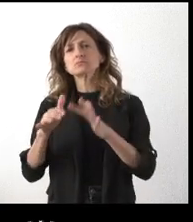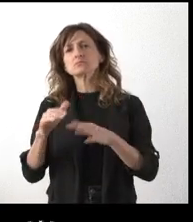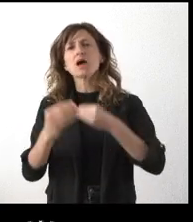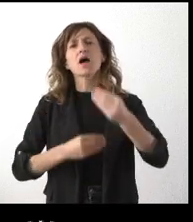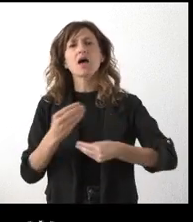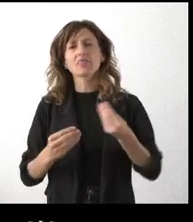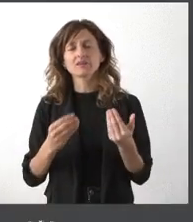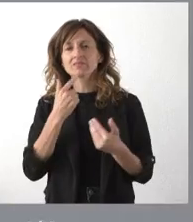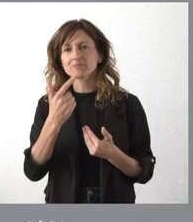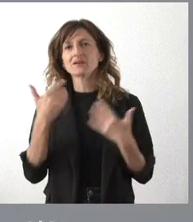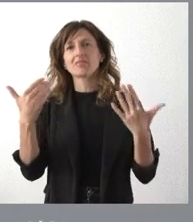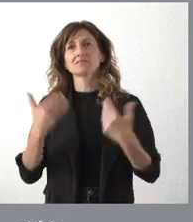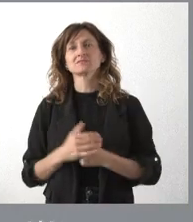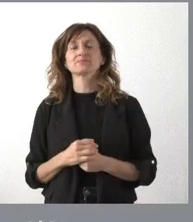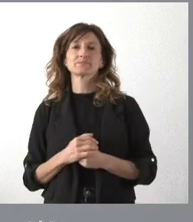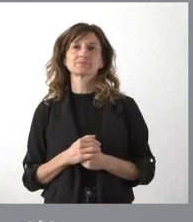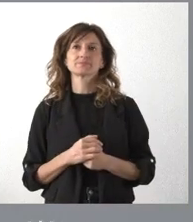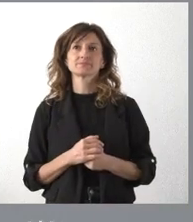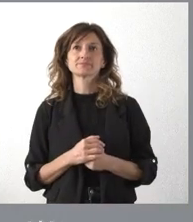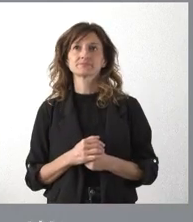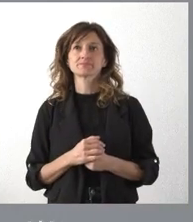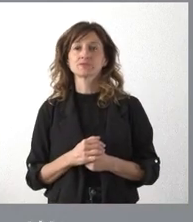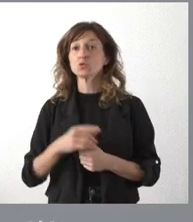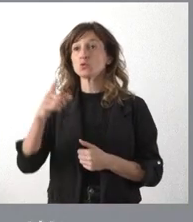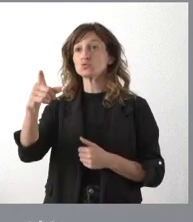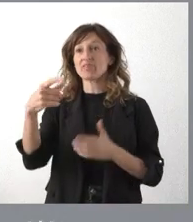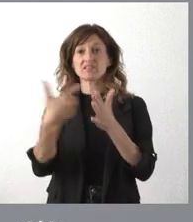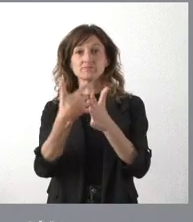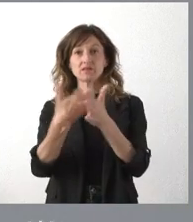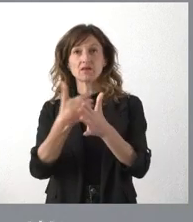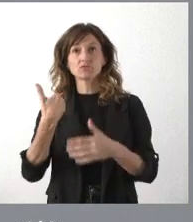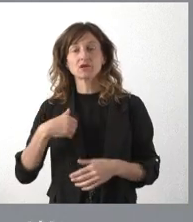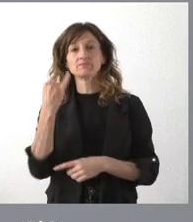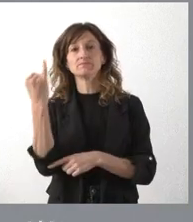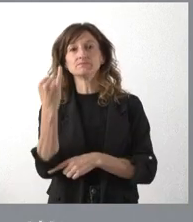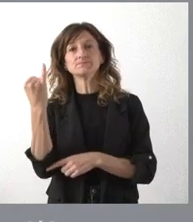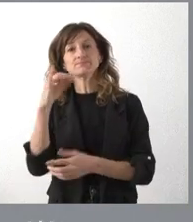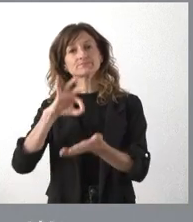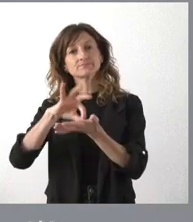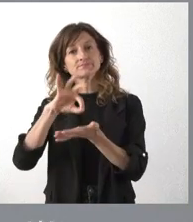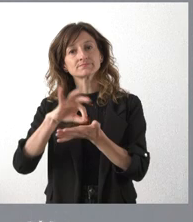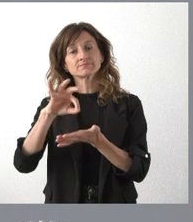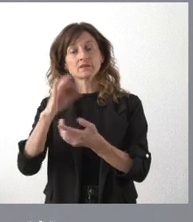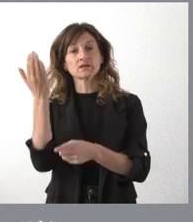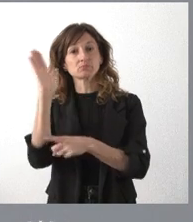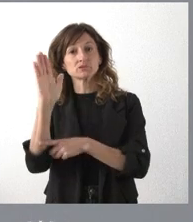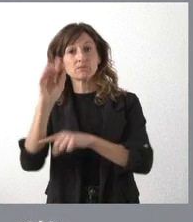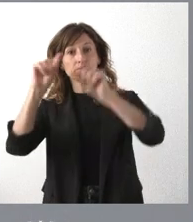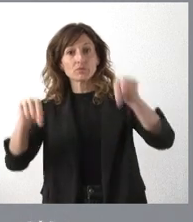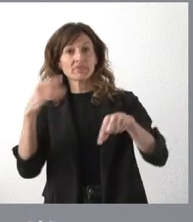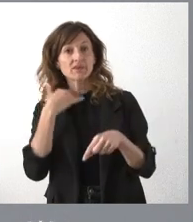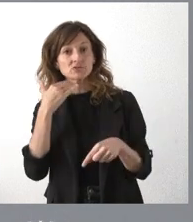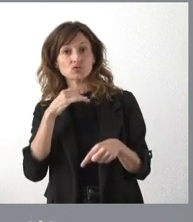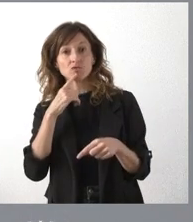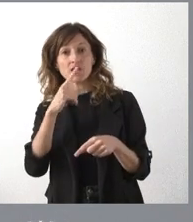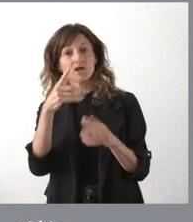gracias Pues usted lo ha dicho si el jefe del servicio y los responsables sanitarios en la provincia le